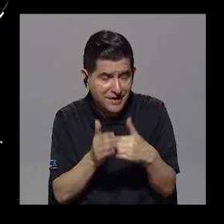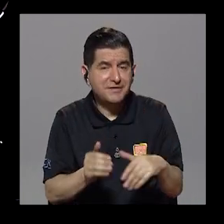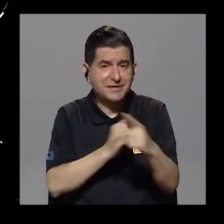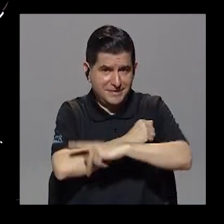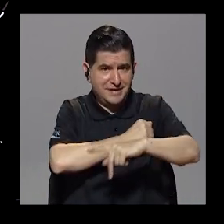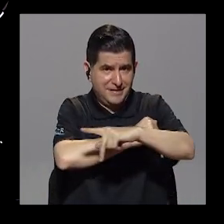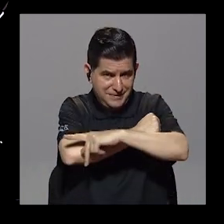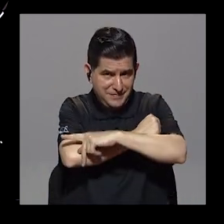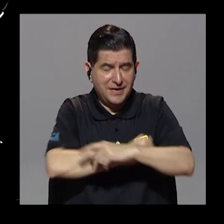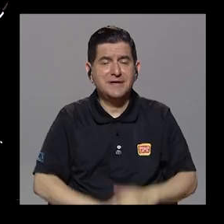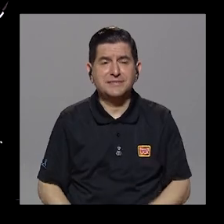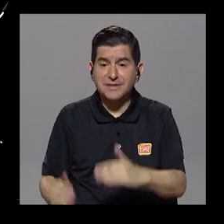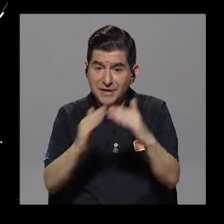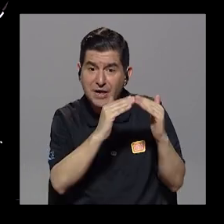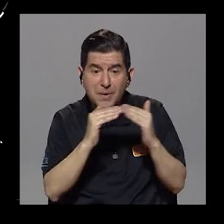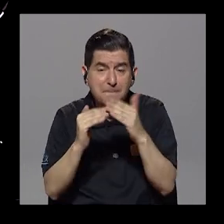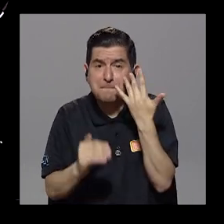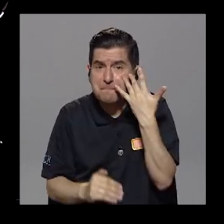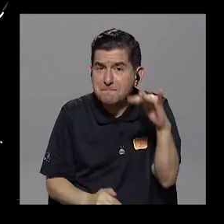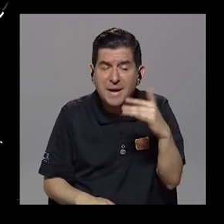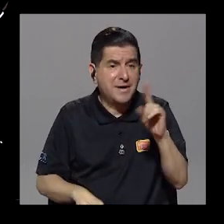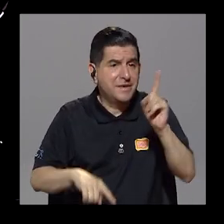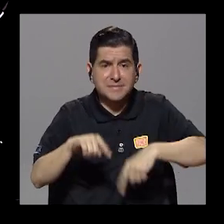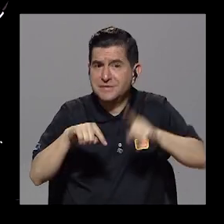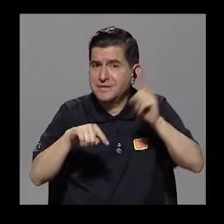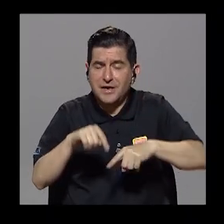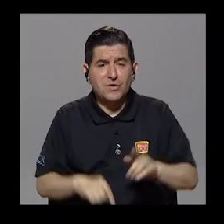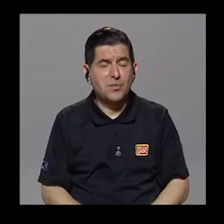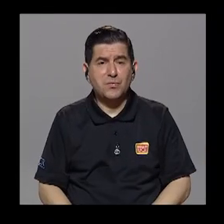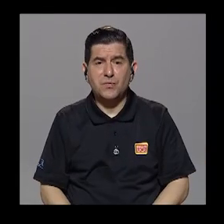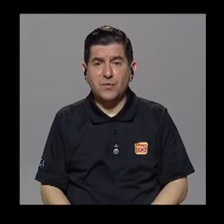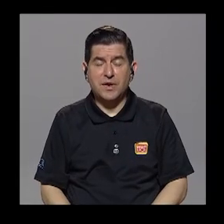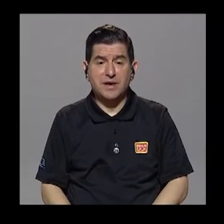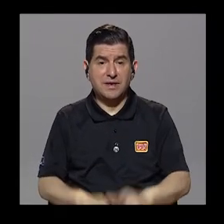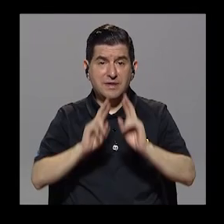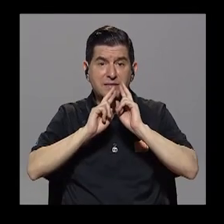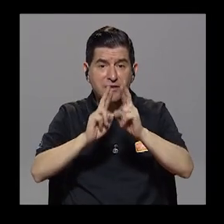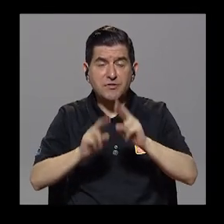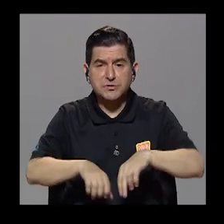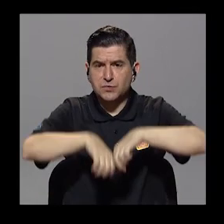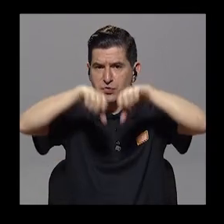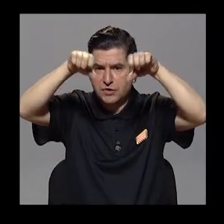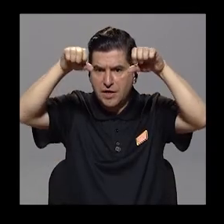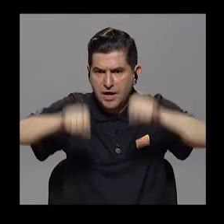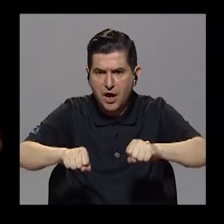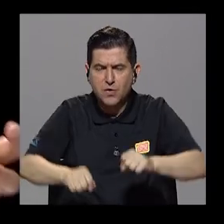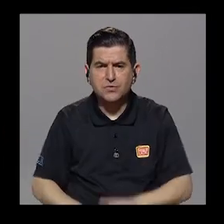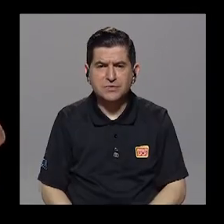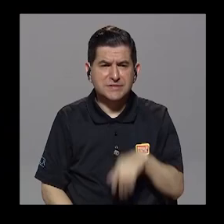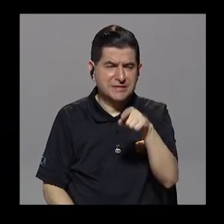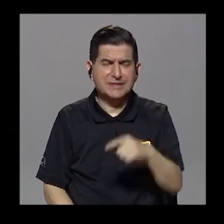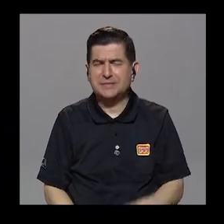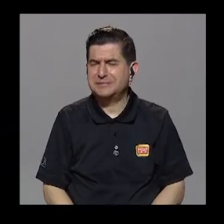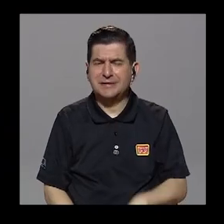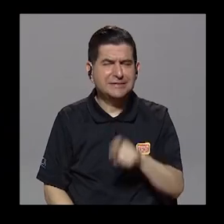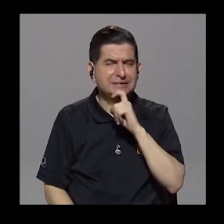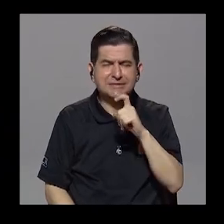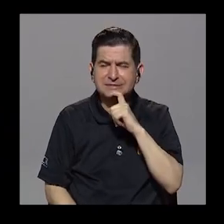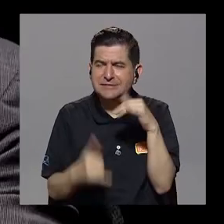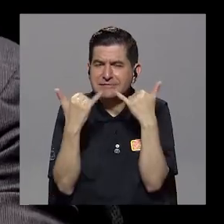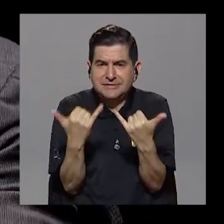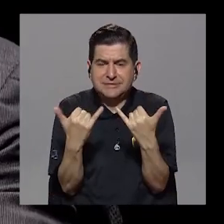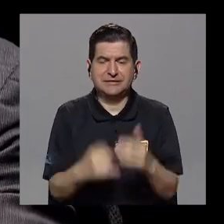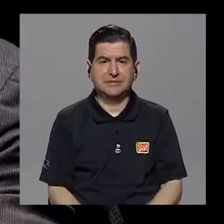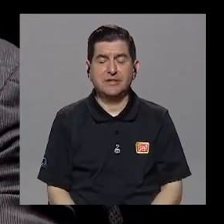¿Cómo reconciliar un país que demográficamente parece que no podría respondernos a ese ecosistema tan ardiente en este momento?